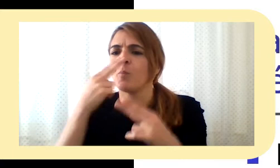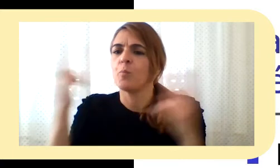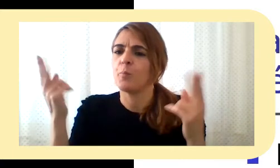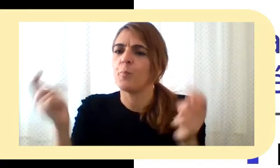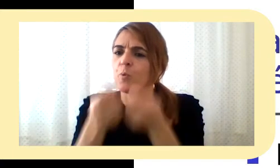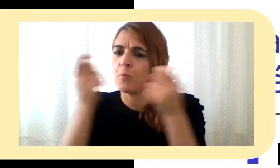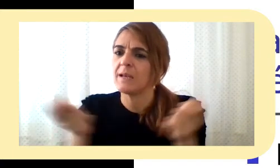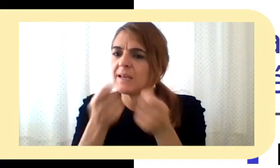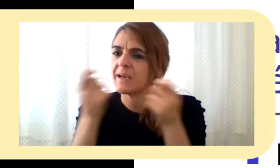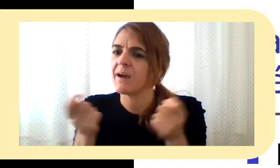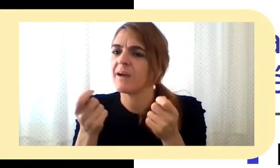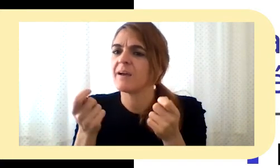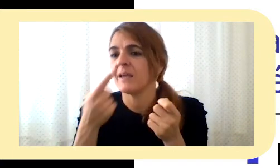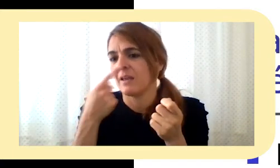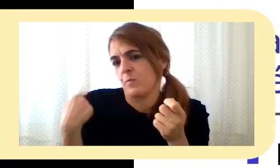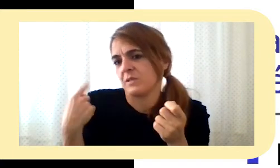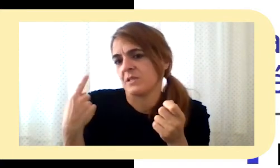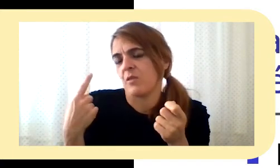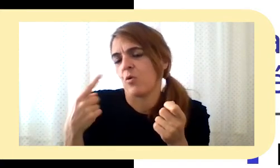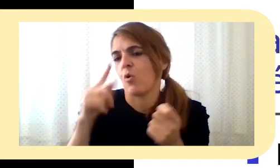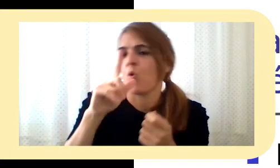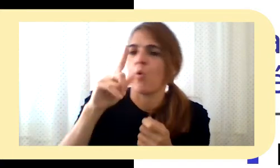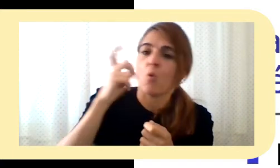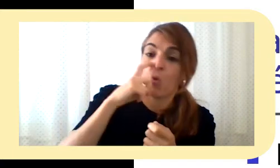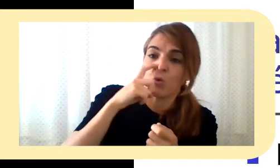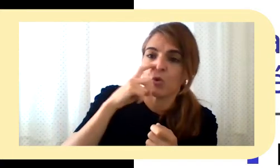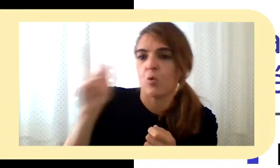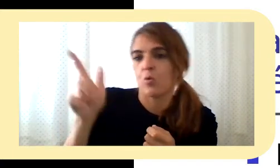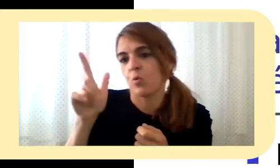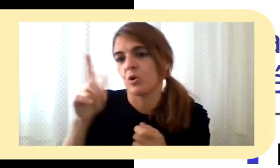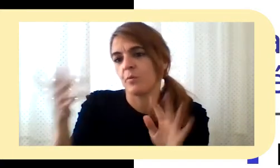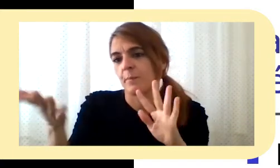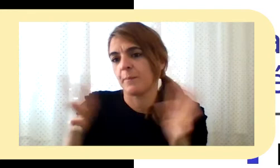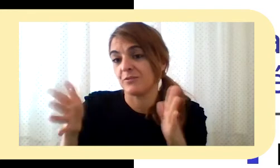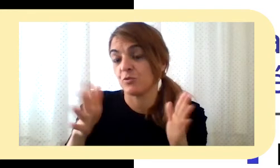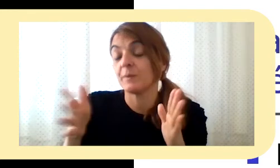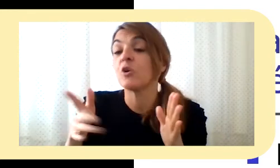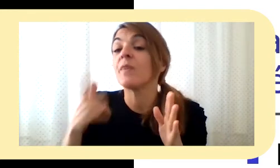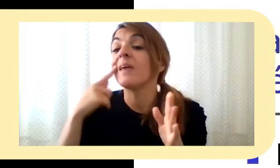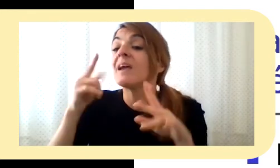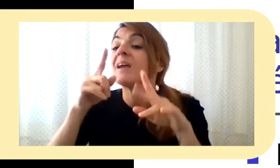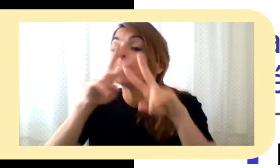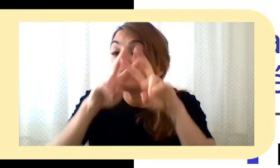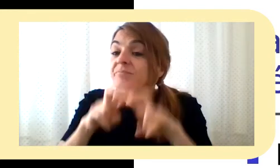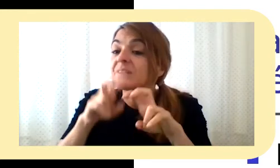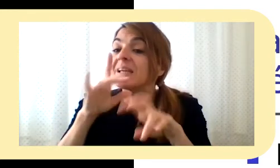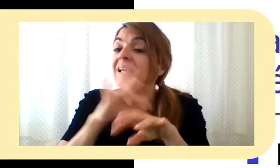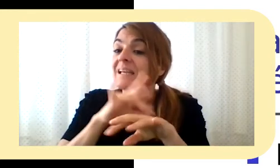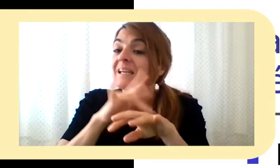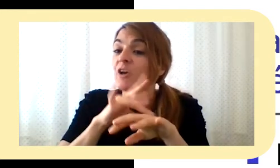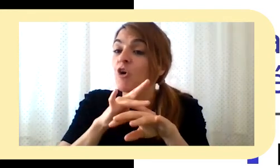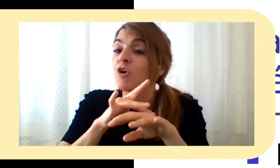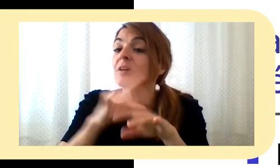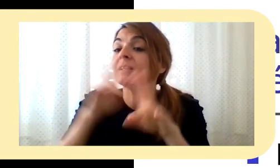año pasado, que de los ensayos clínicos que se están haciendo en este momento sobre la COVID, de